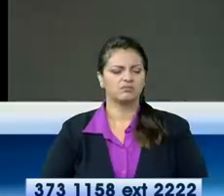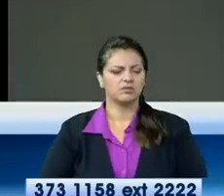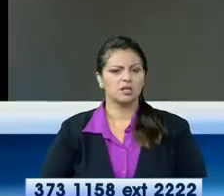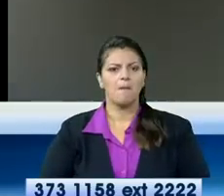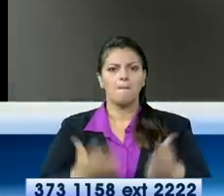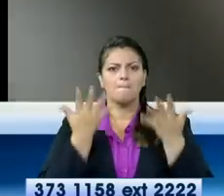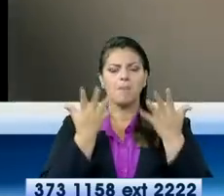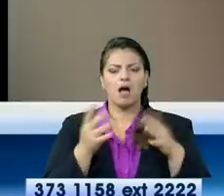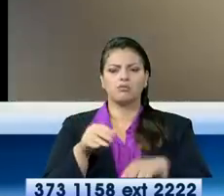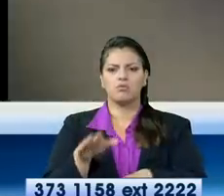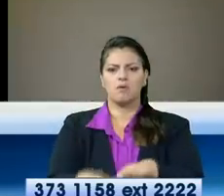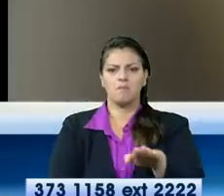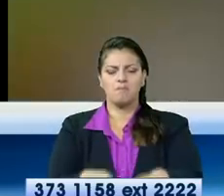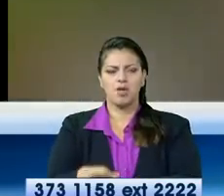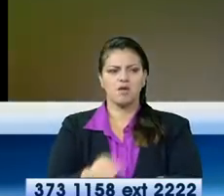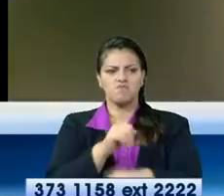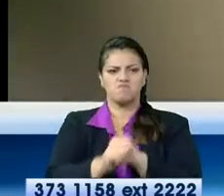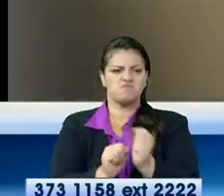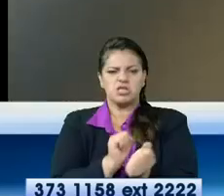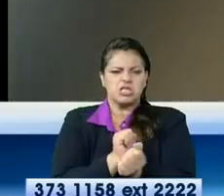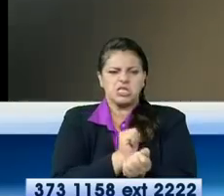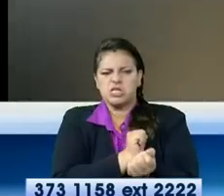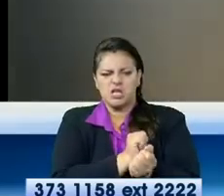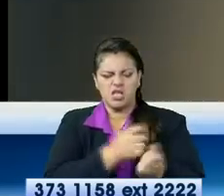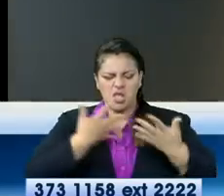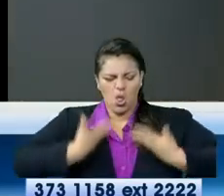los pies atados con cabos y enlodado.